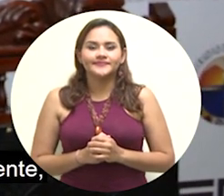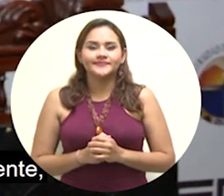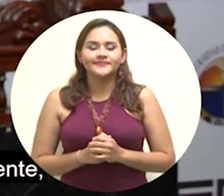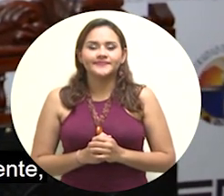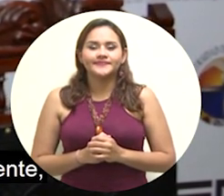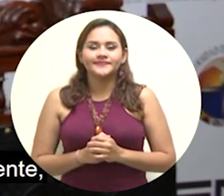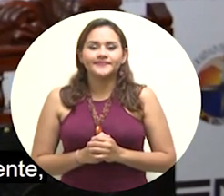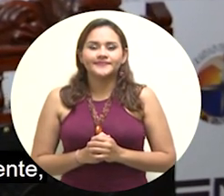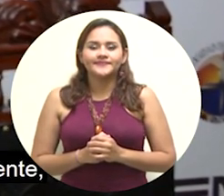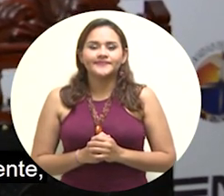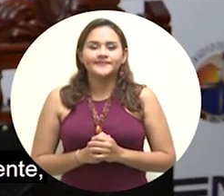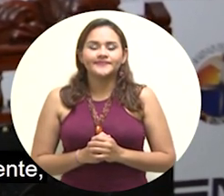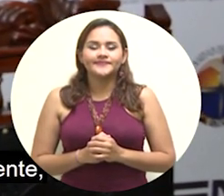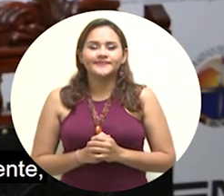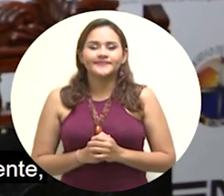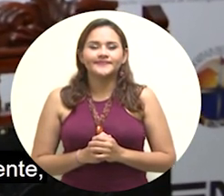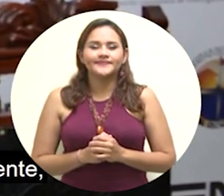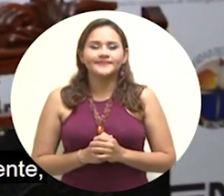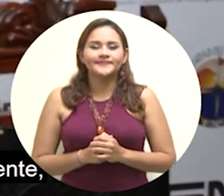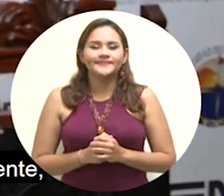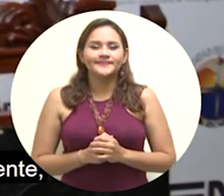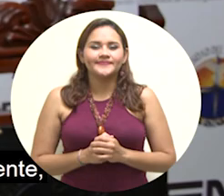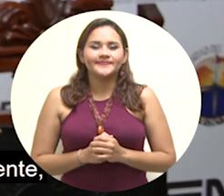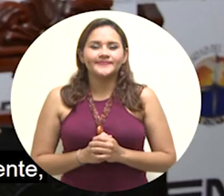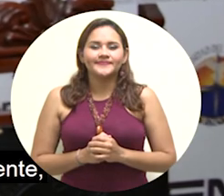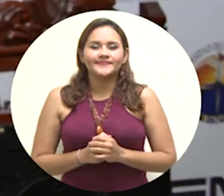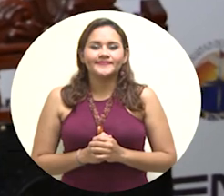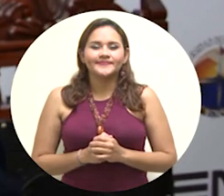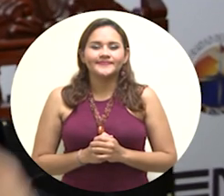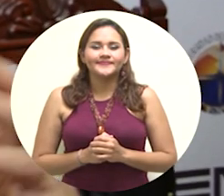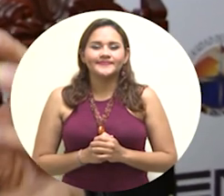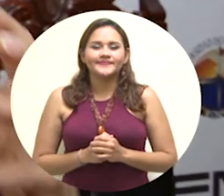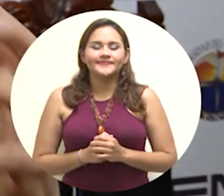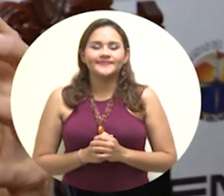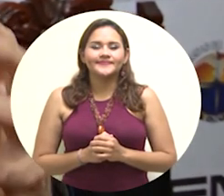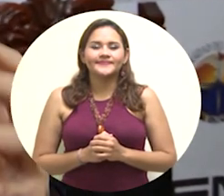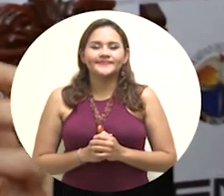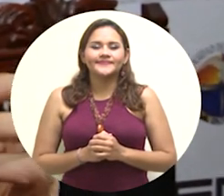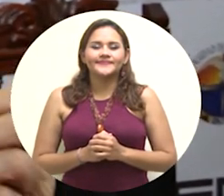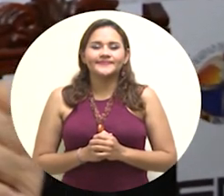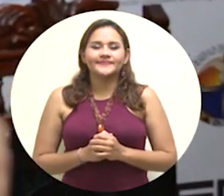it has to be operationally feasible, and it has to be economically affordable.